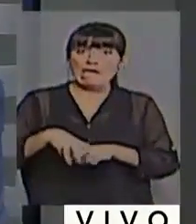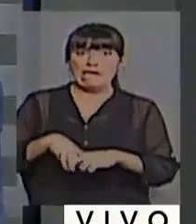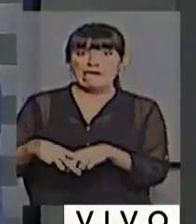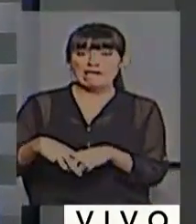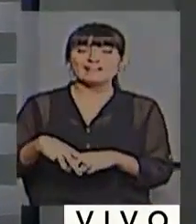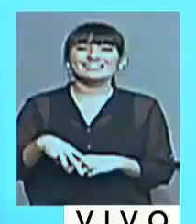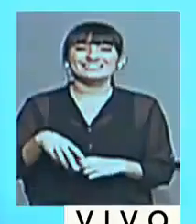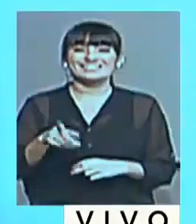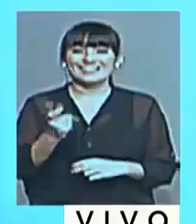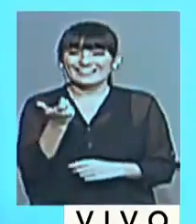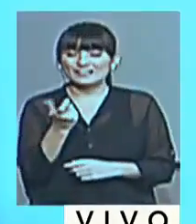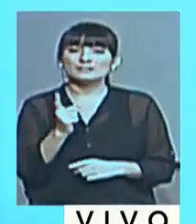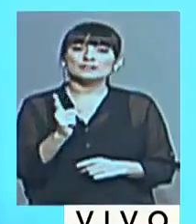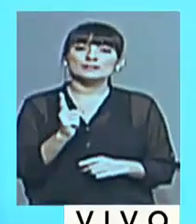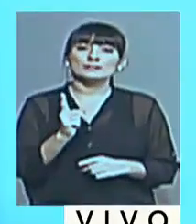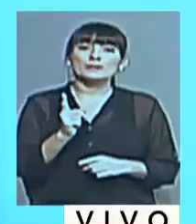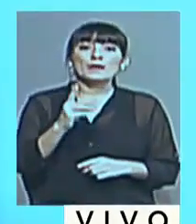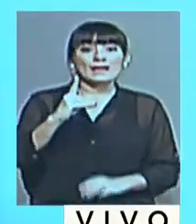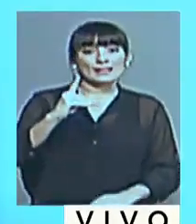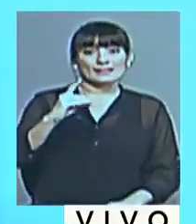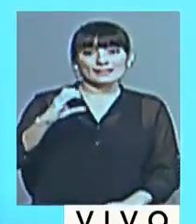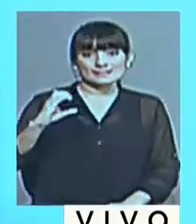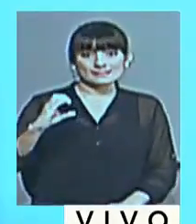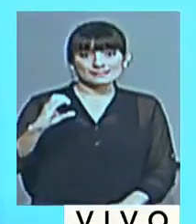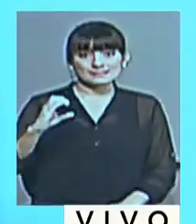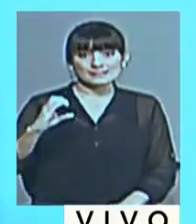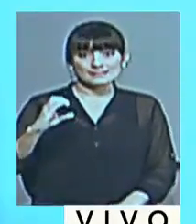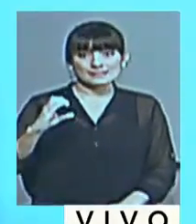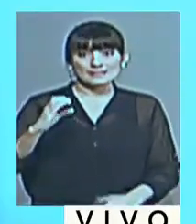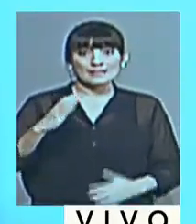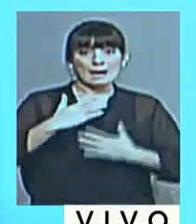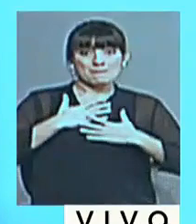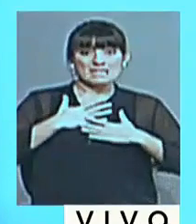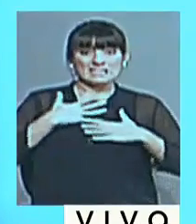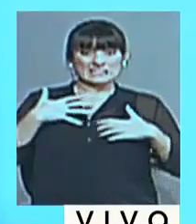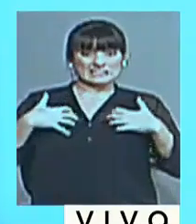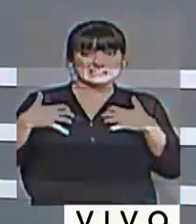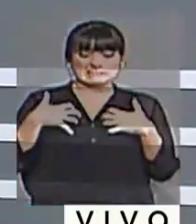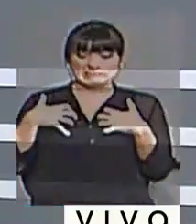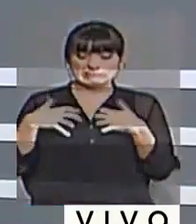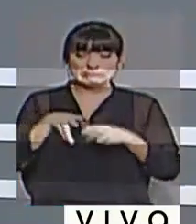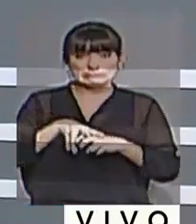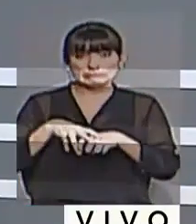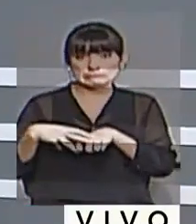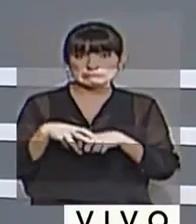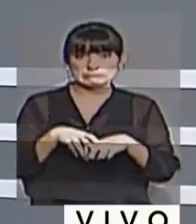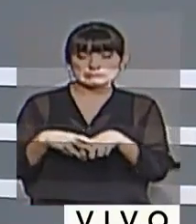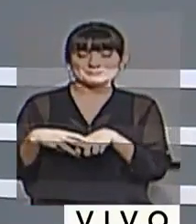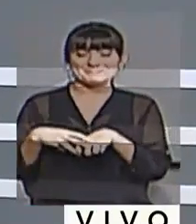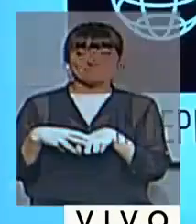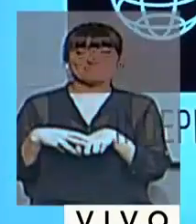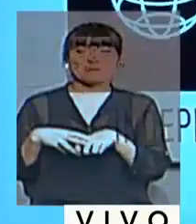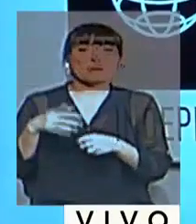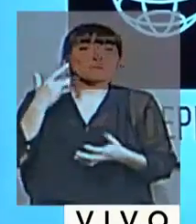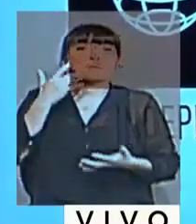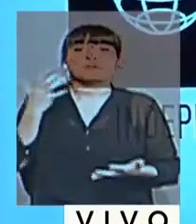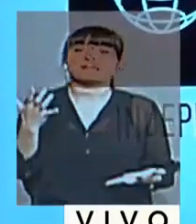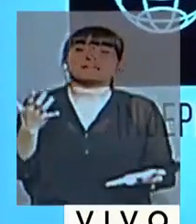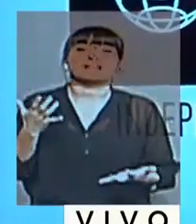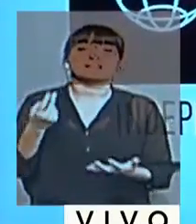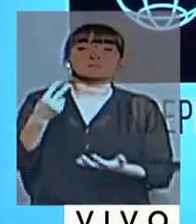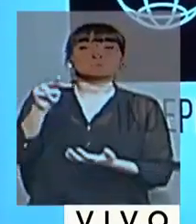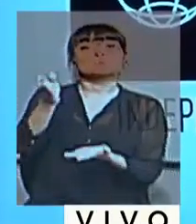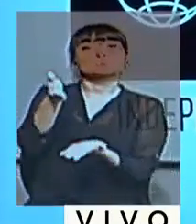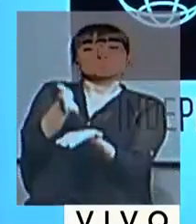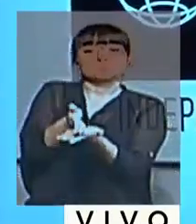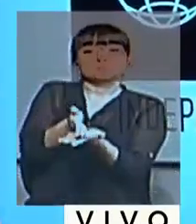La democracia cristiana me hizo incómoda la silla a raíz de la decisión